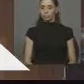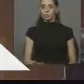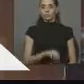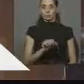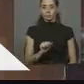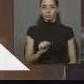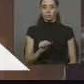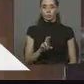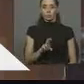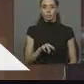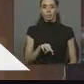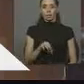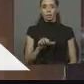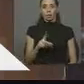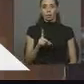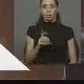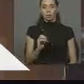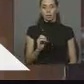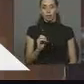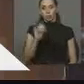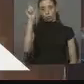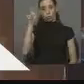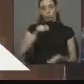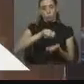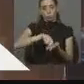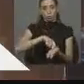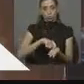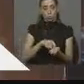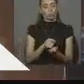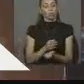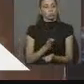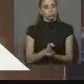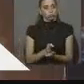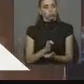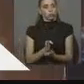Armando era un militante disciplinado.